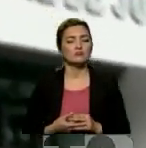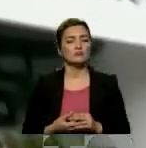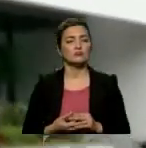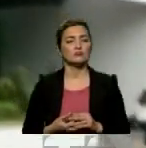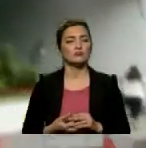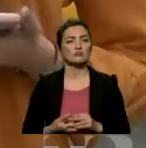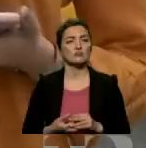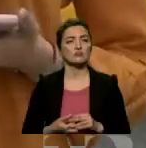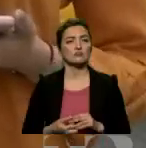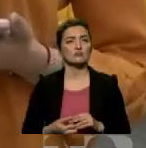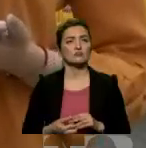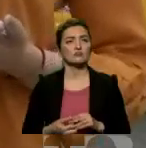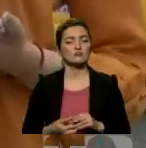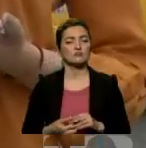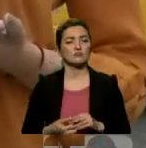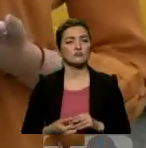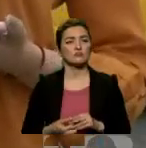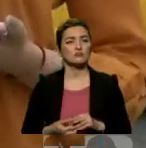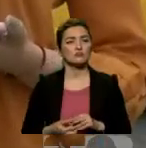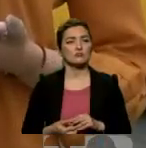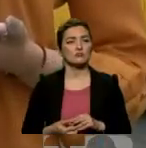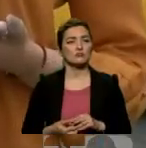horas.